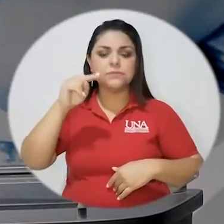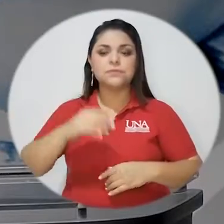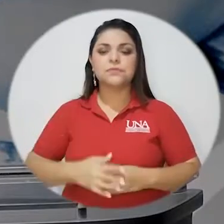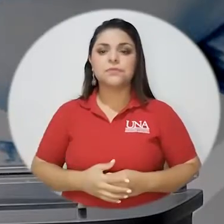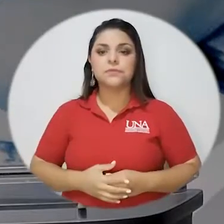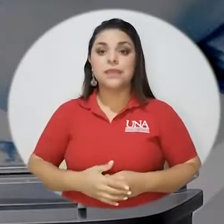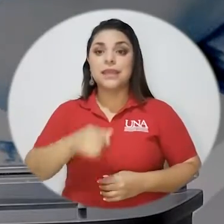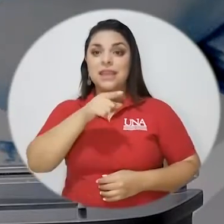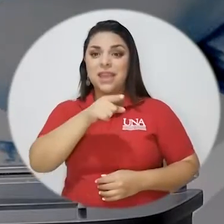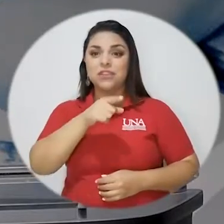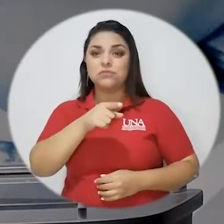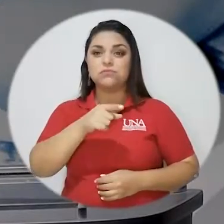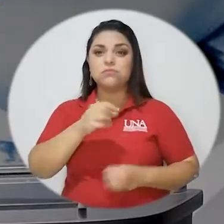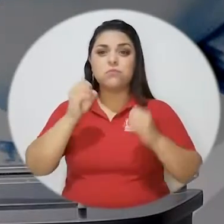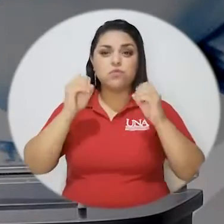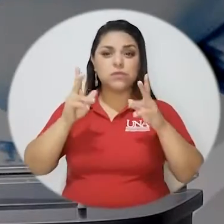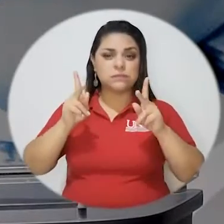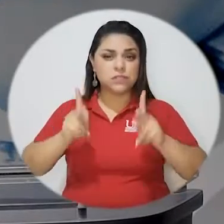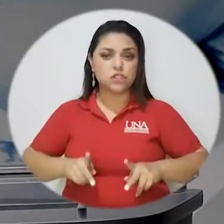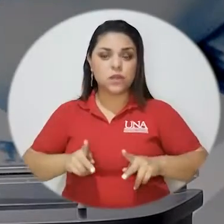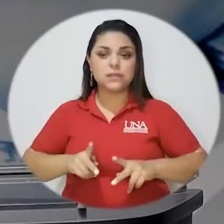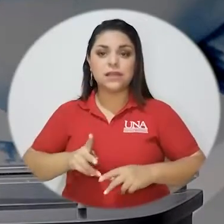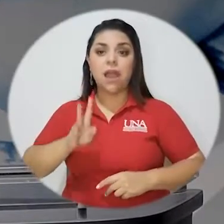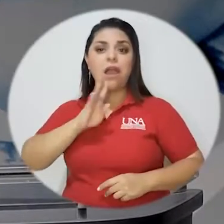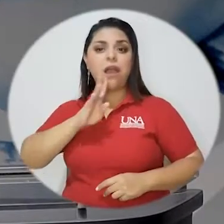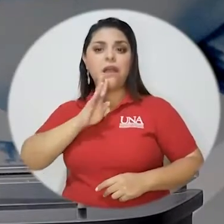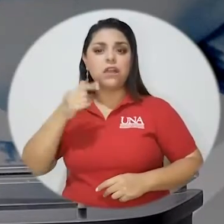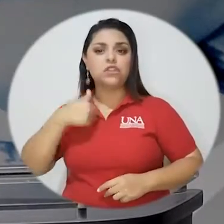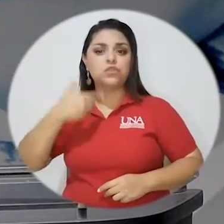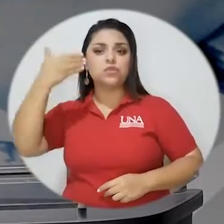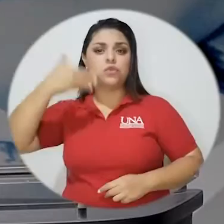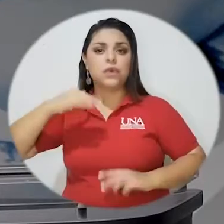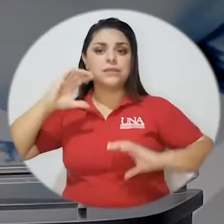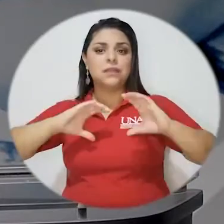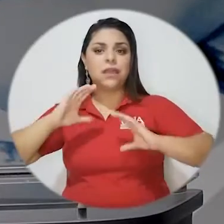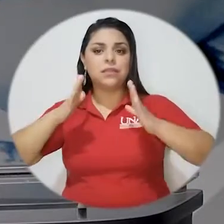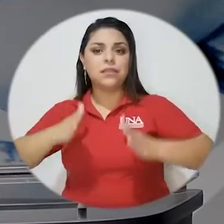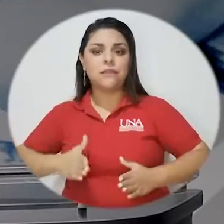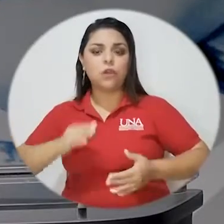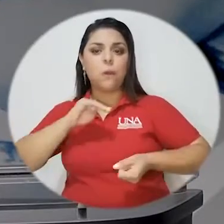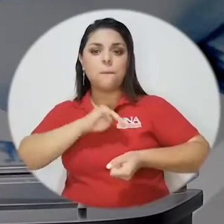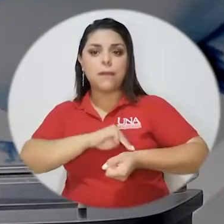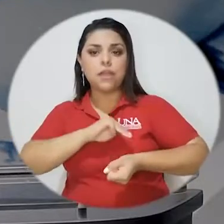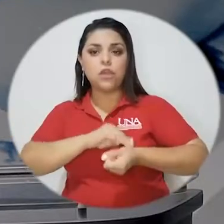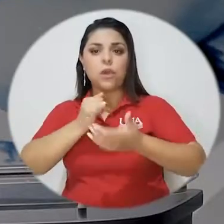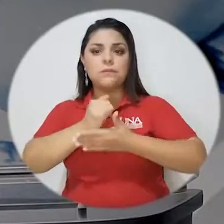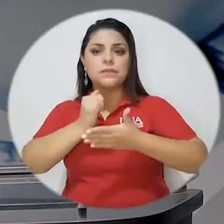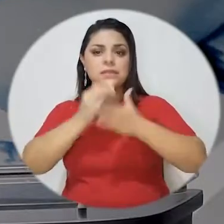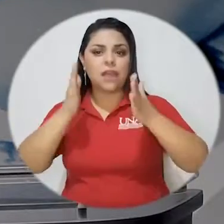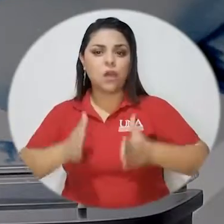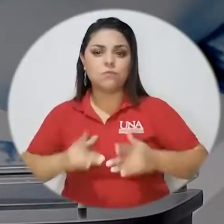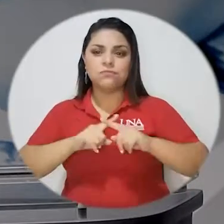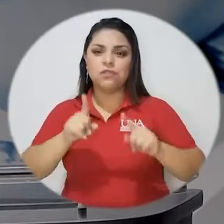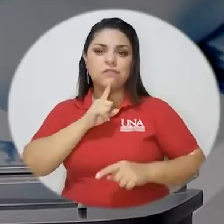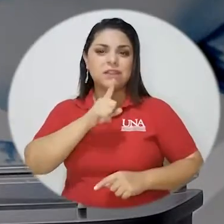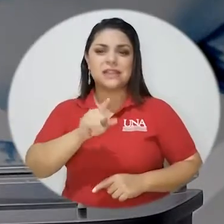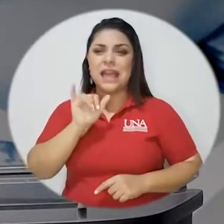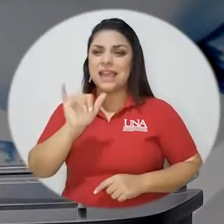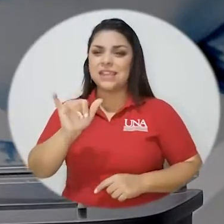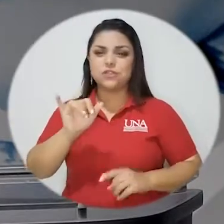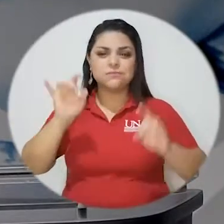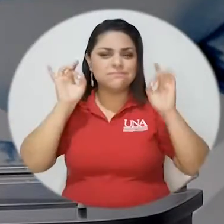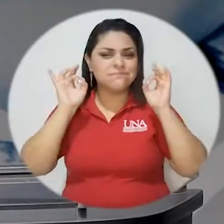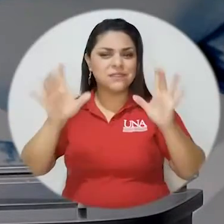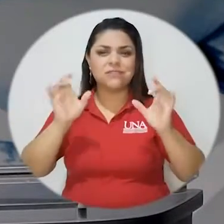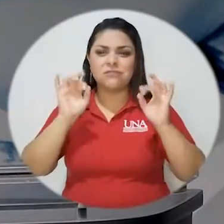incluso en boca de gente que se dice científico, que se dice médico, que se dice investigador, Sí. pero son totalmente aberraciones lo que estas